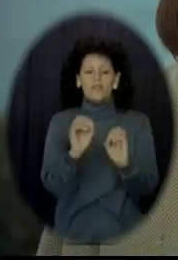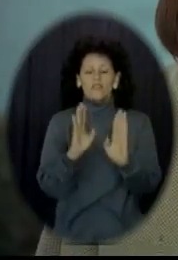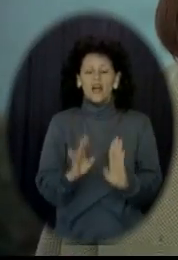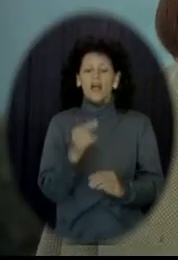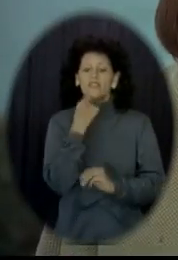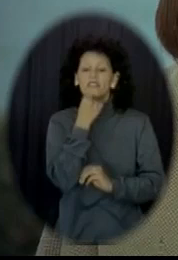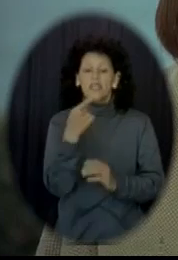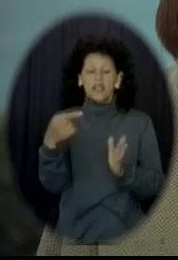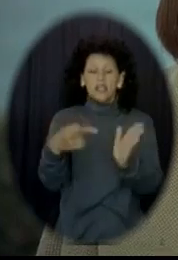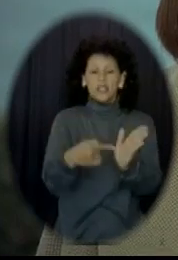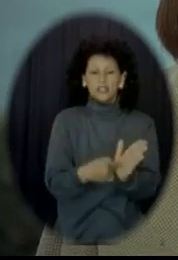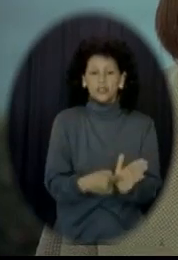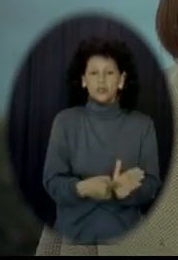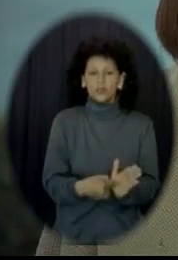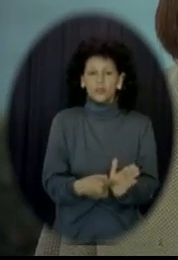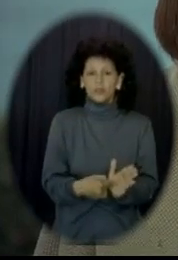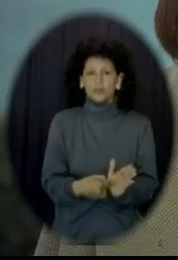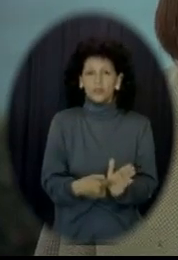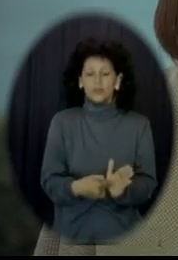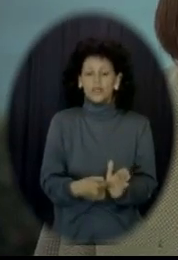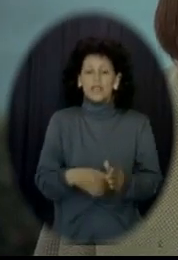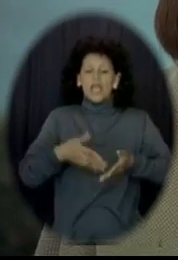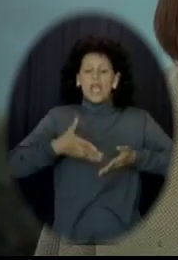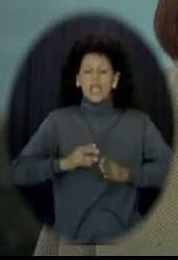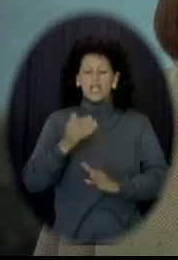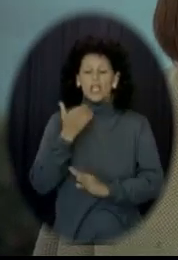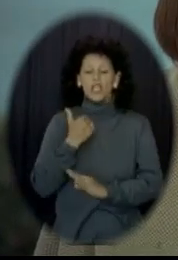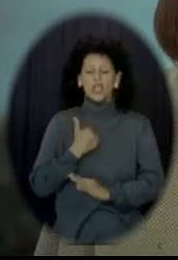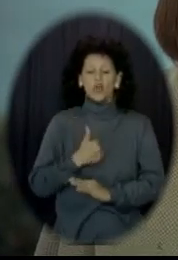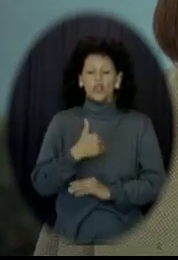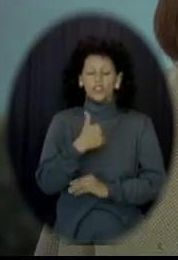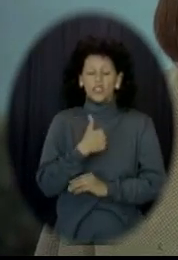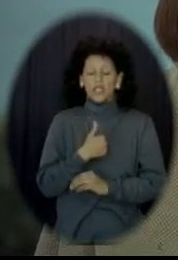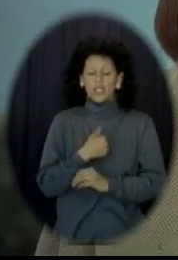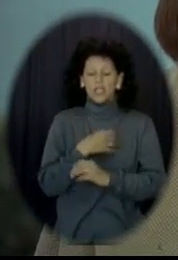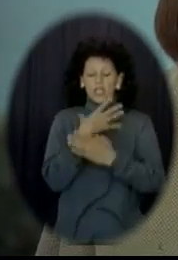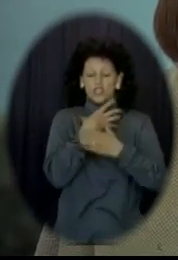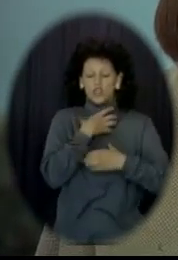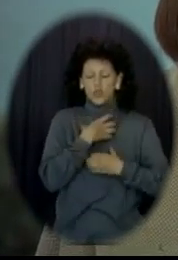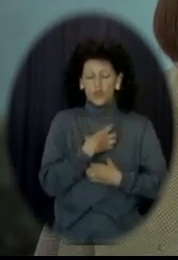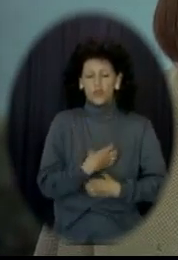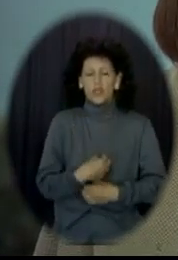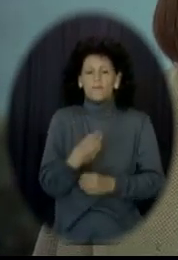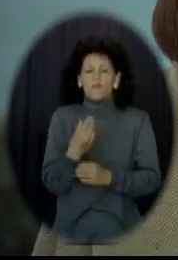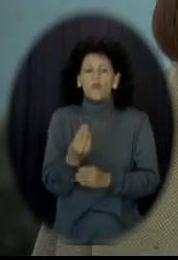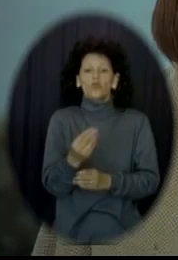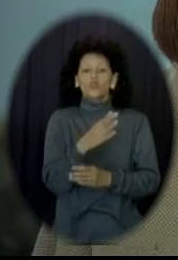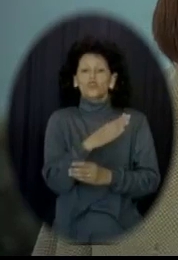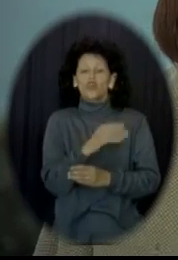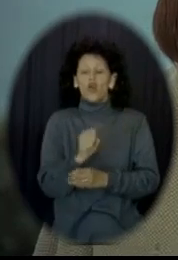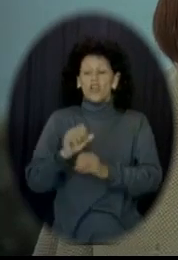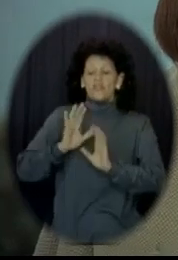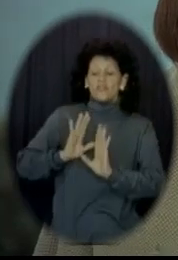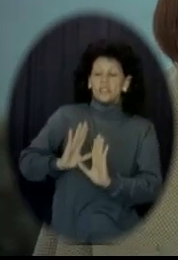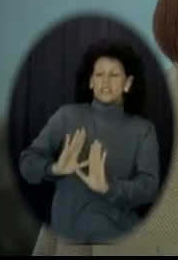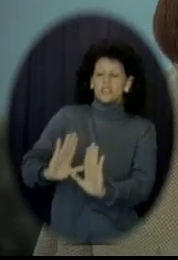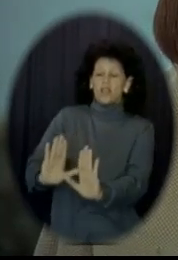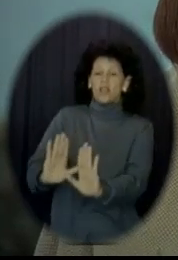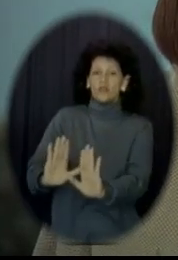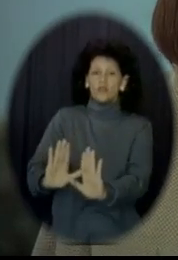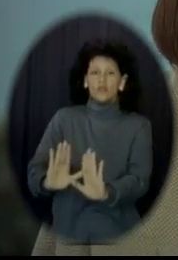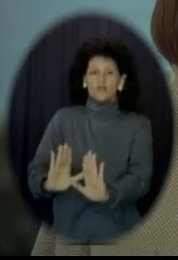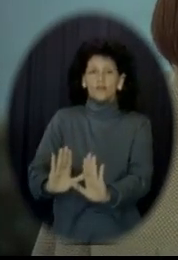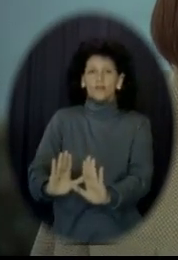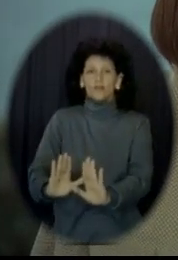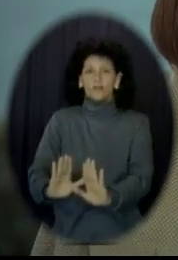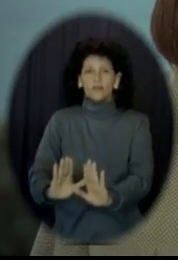A nadie deben decir esto. El Hijo del Hombre sufrirá mucho y será rechazado. Lo matarán.